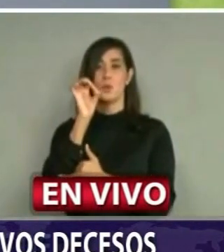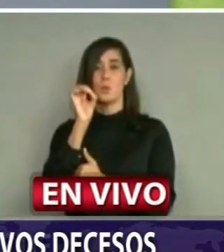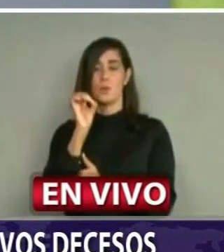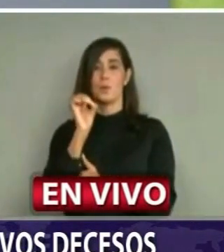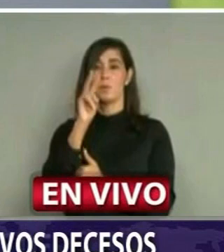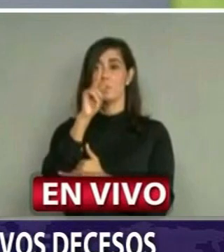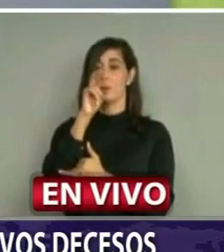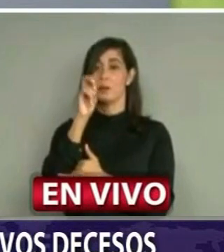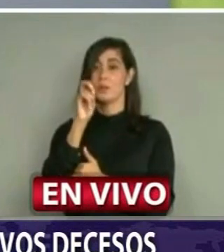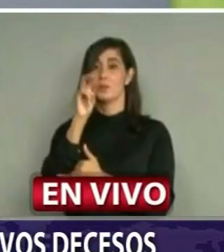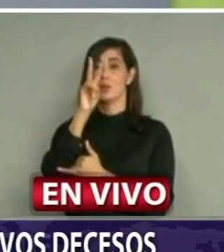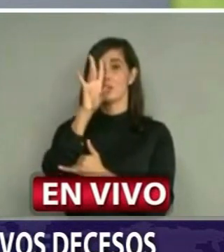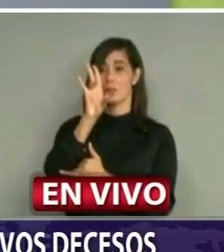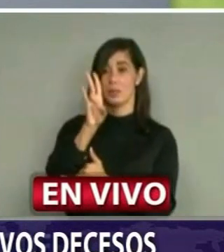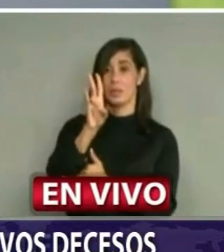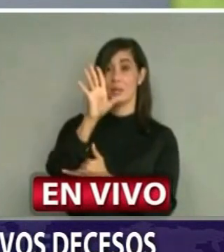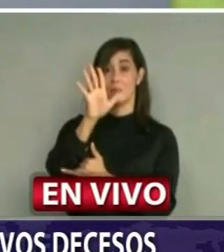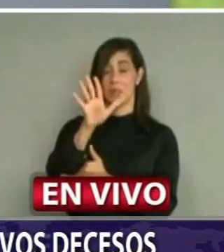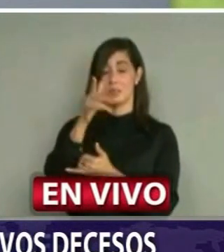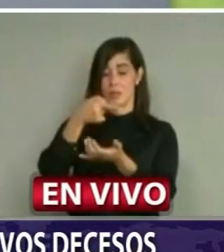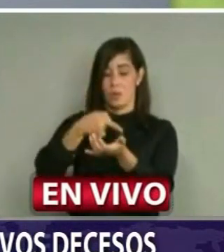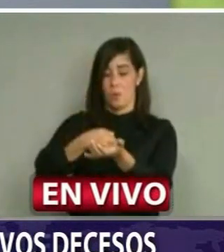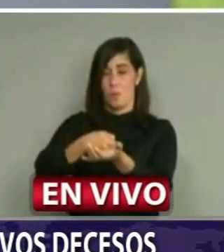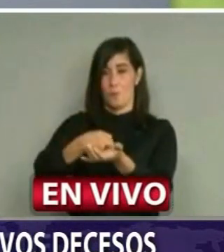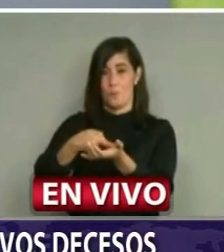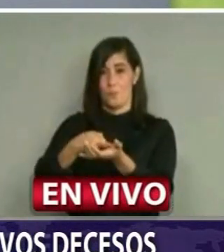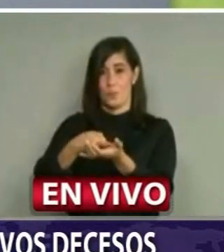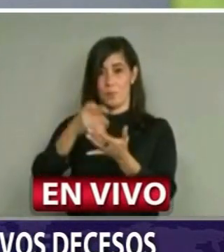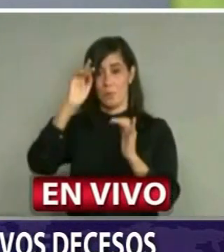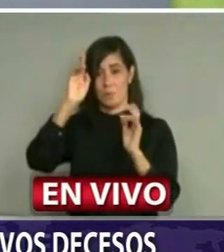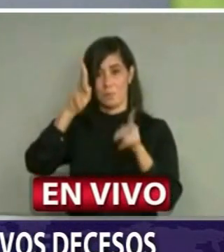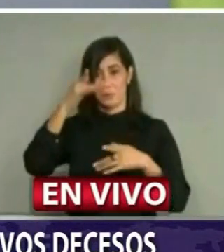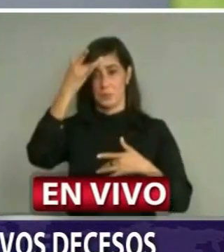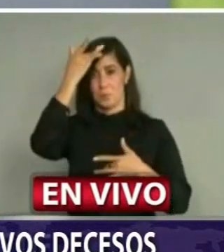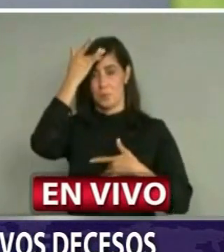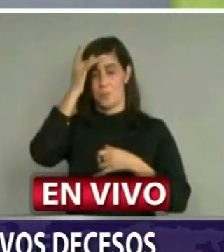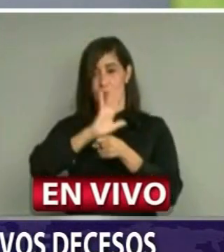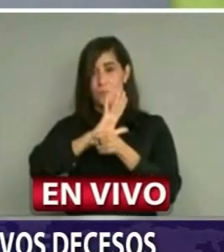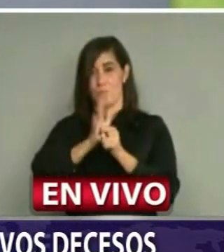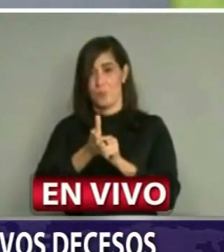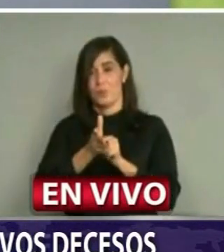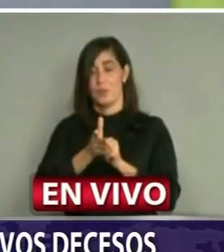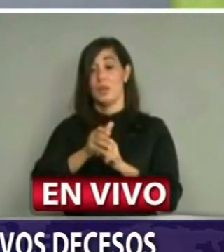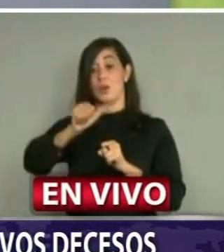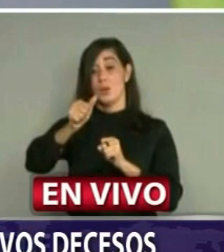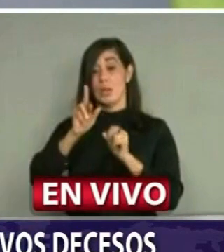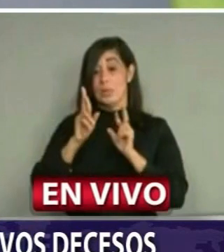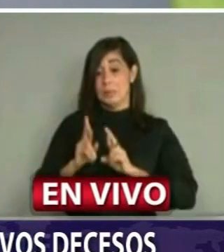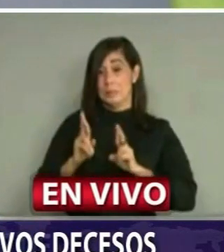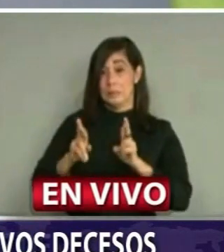9.275 pruebas procesadas y pruebas rápidas